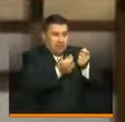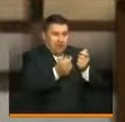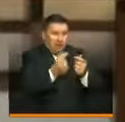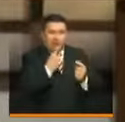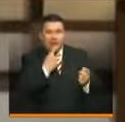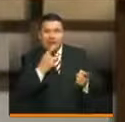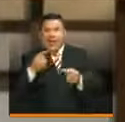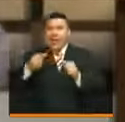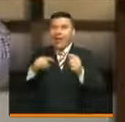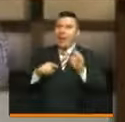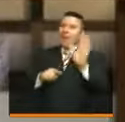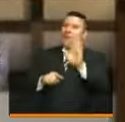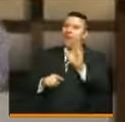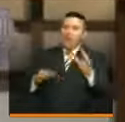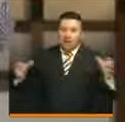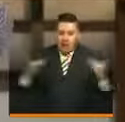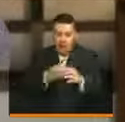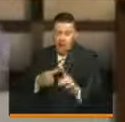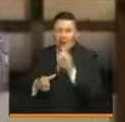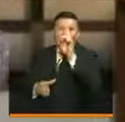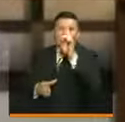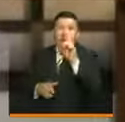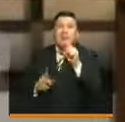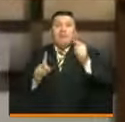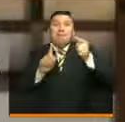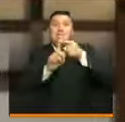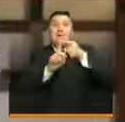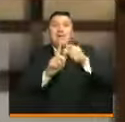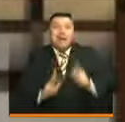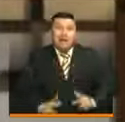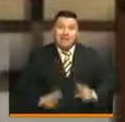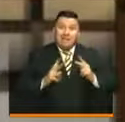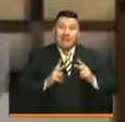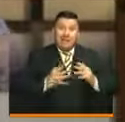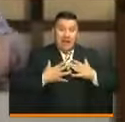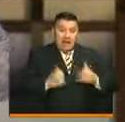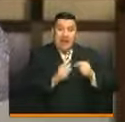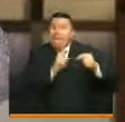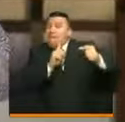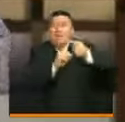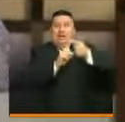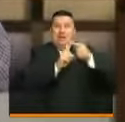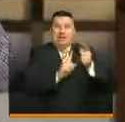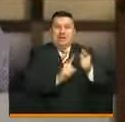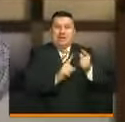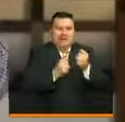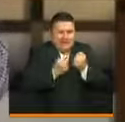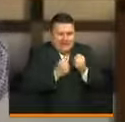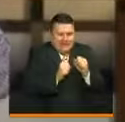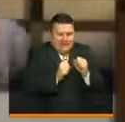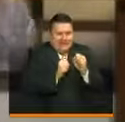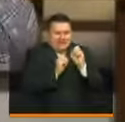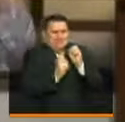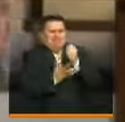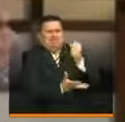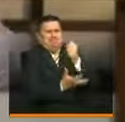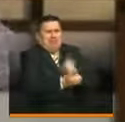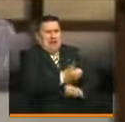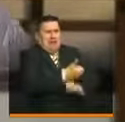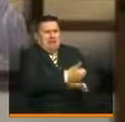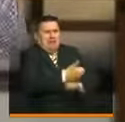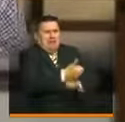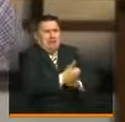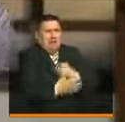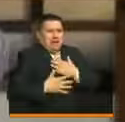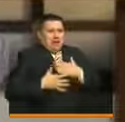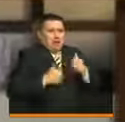un solo sistema y no hay dilema. Primero la vida y la salud. Y por eso creo que se ha hecho este esfuerzo de fortalecer la salud